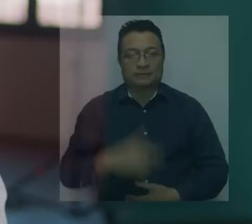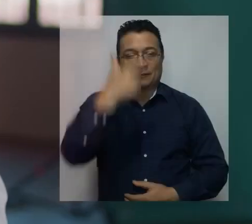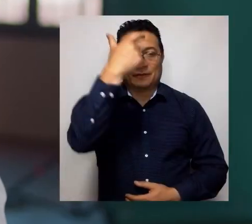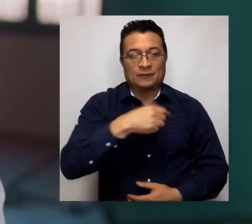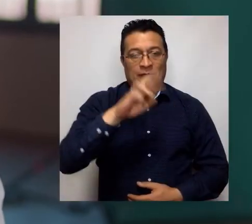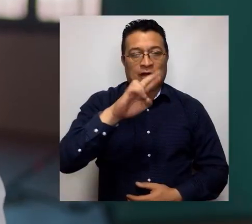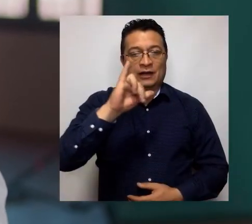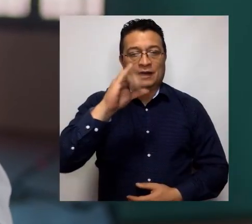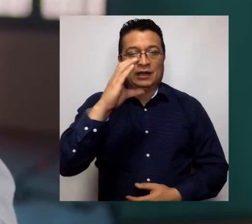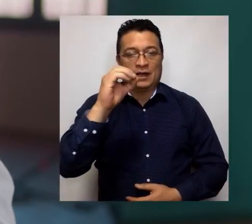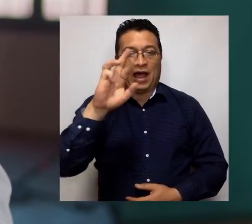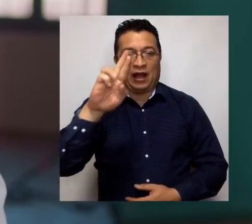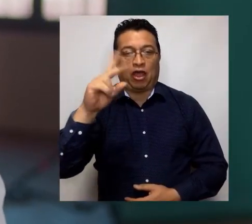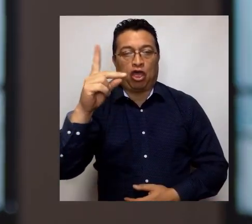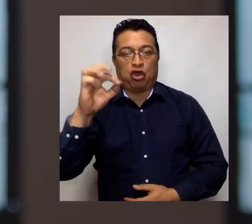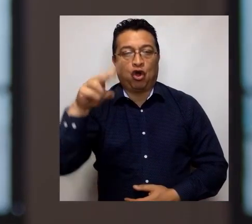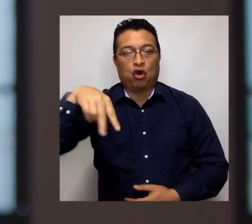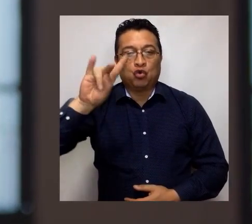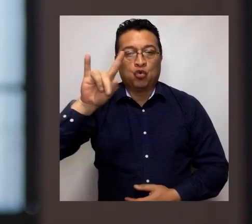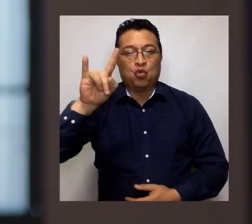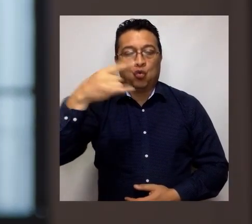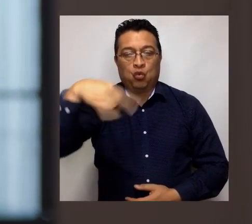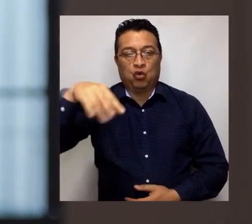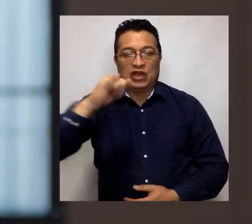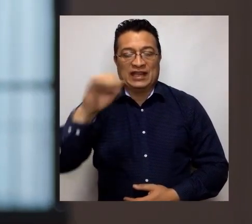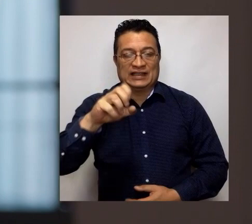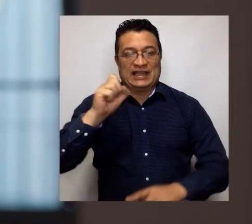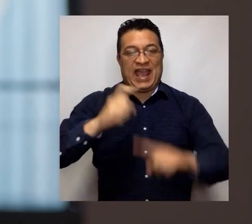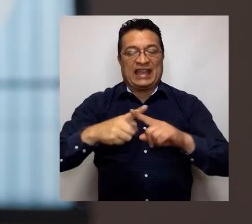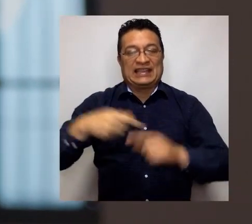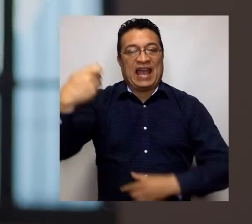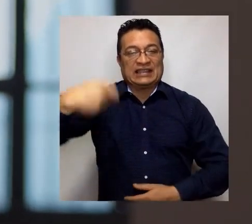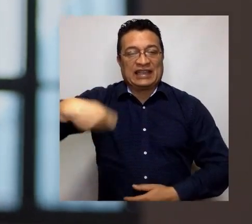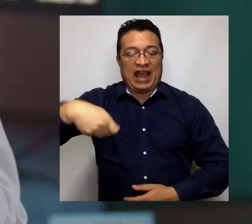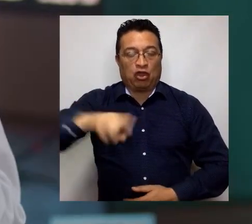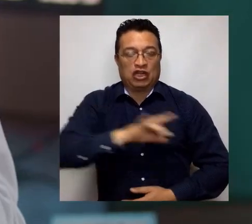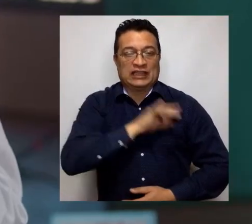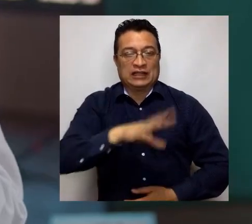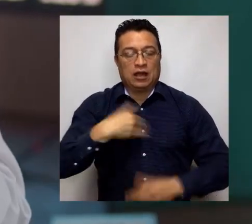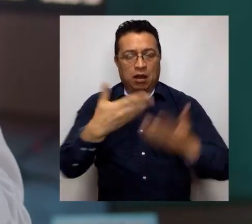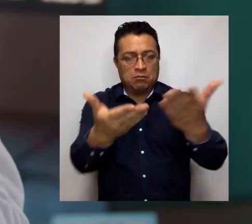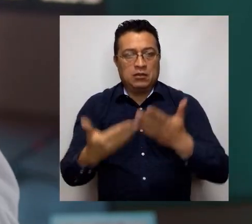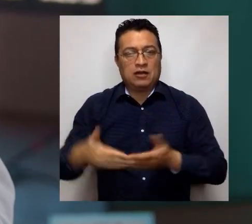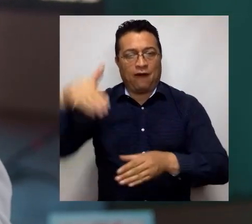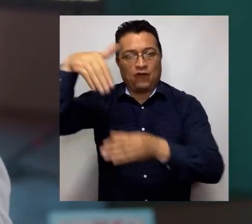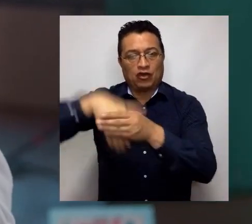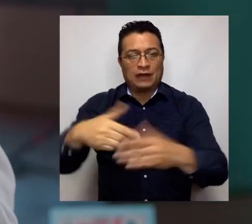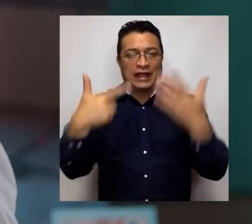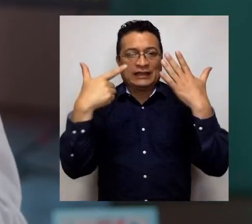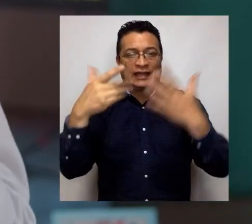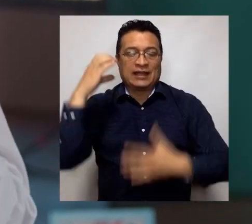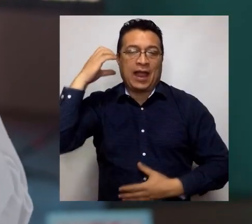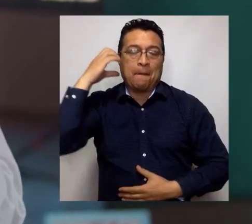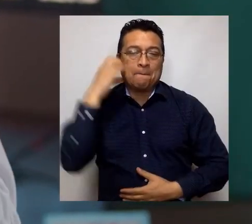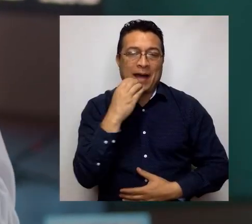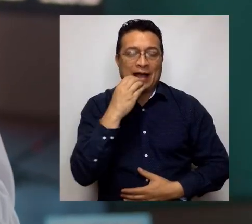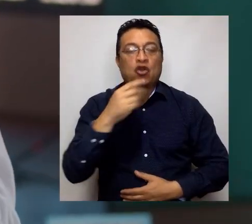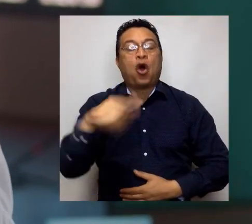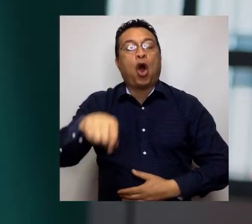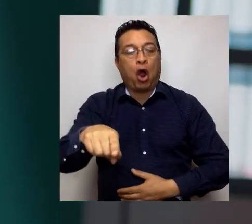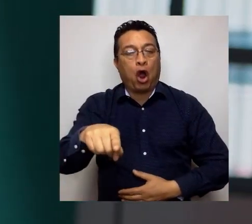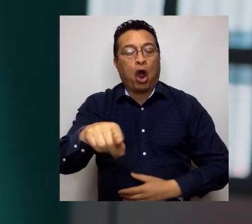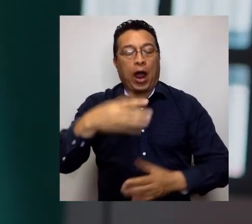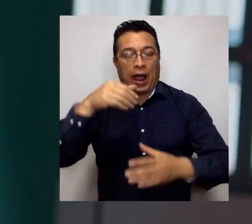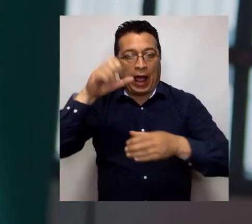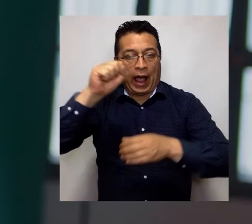soy Ricardo Núñez Muñoz ex senador de la República Los invito a votar el 7 de mayo por una atacama